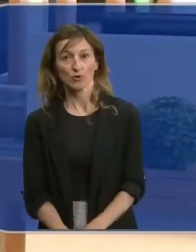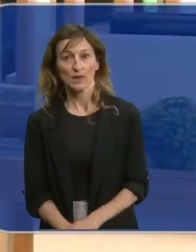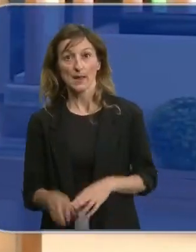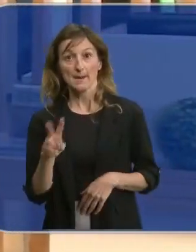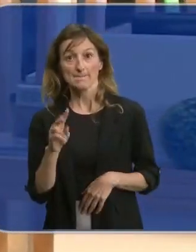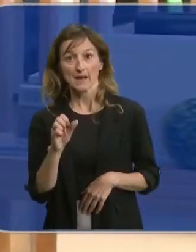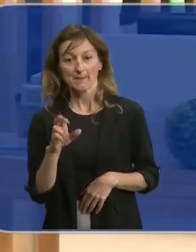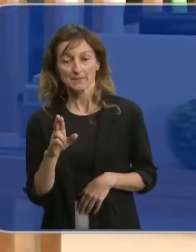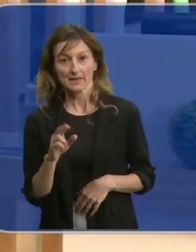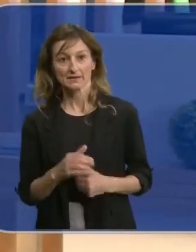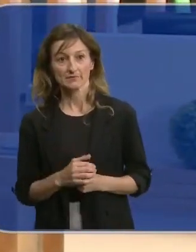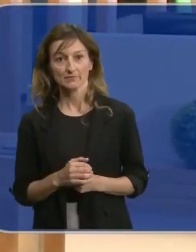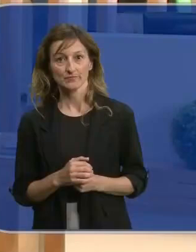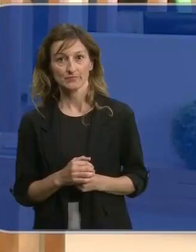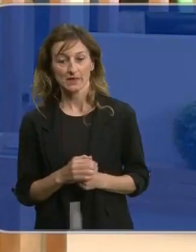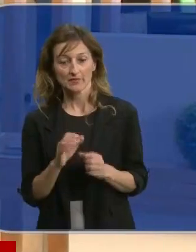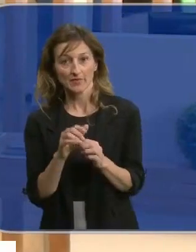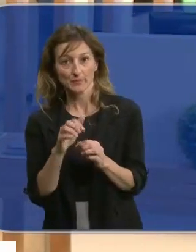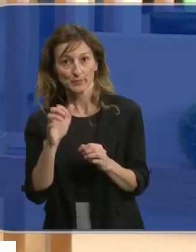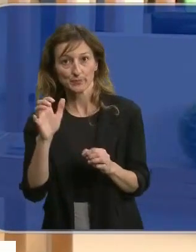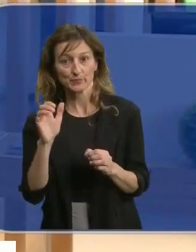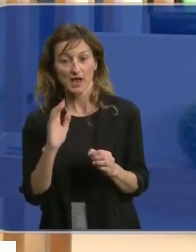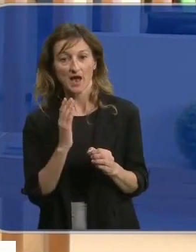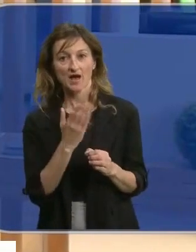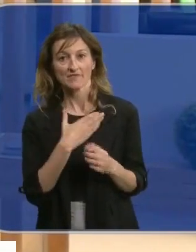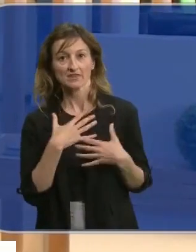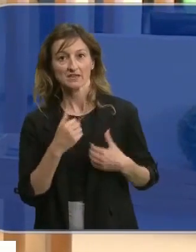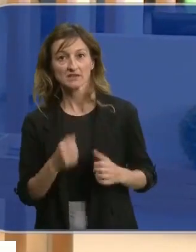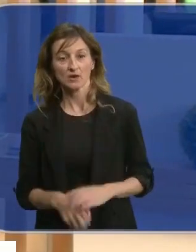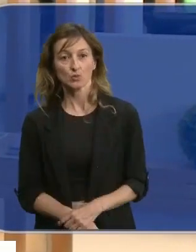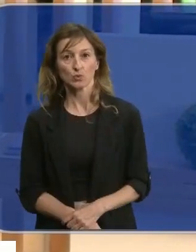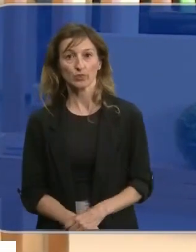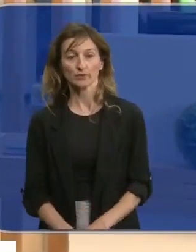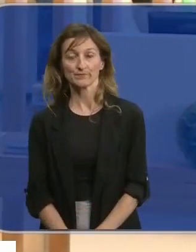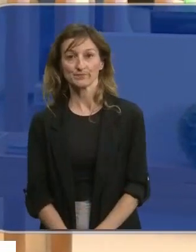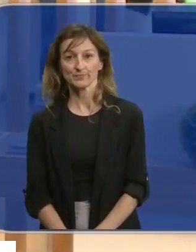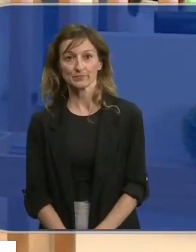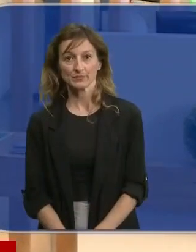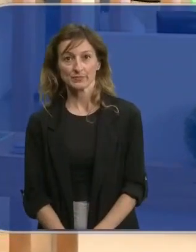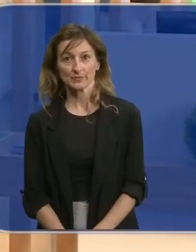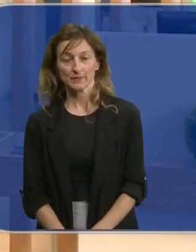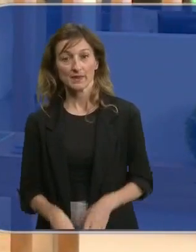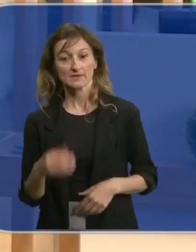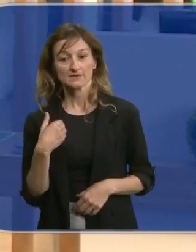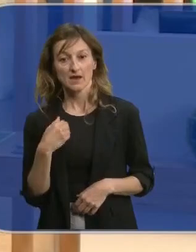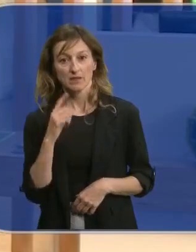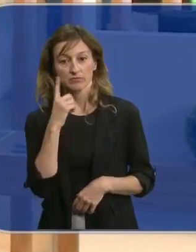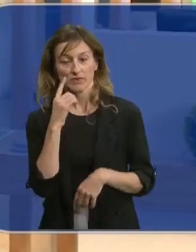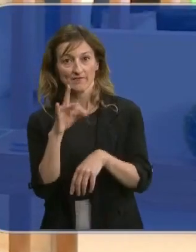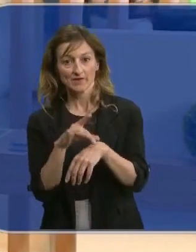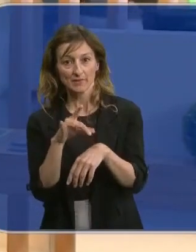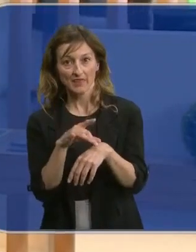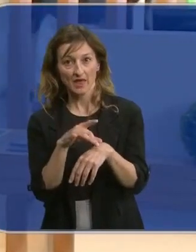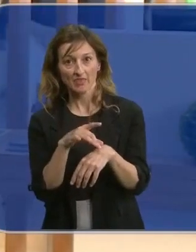vaper produce ese aerosol que que es perjudicial para la salud De hecho se ha detectado una enfermedad